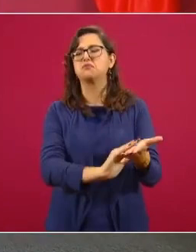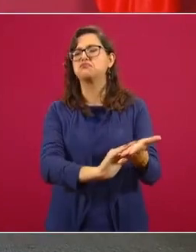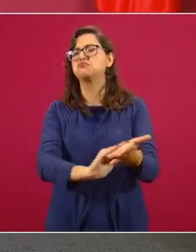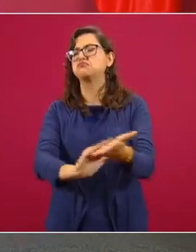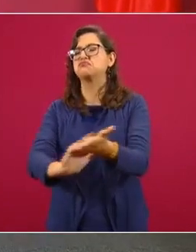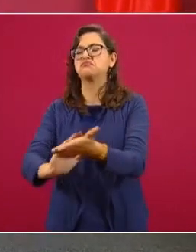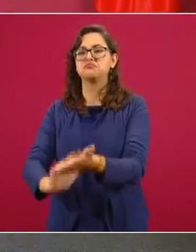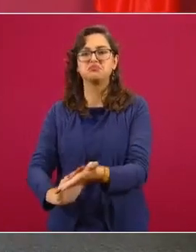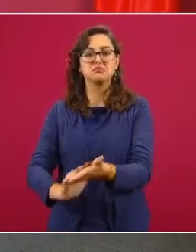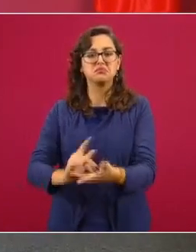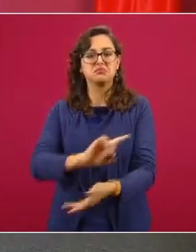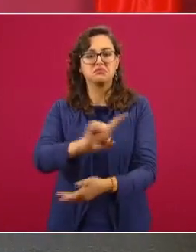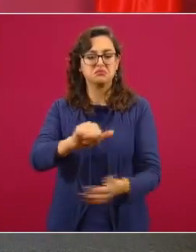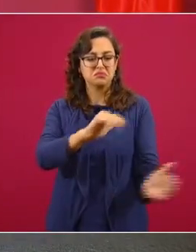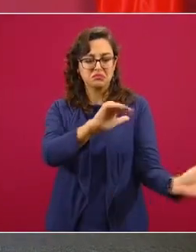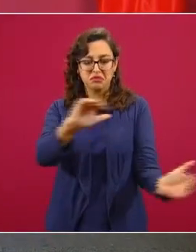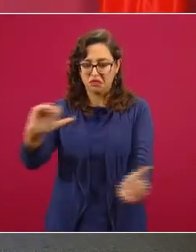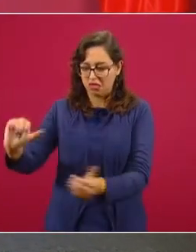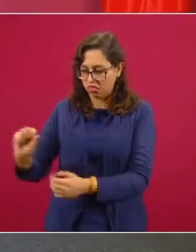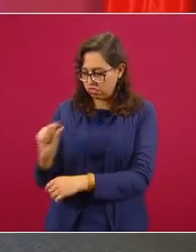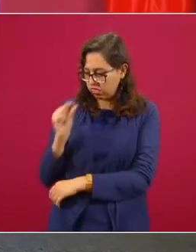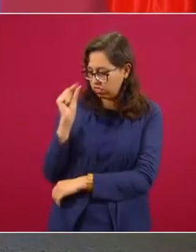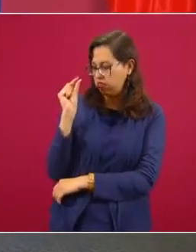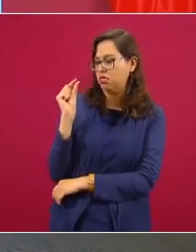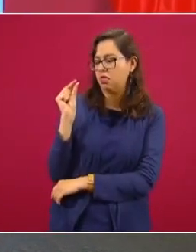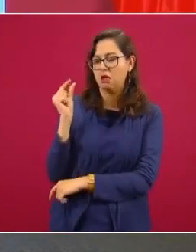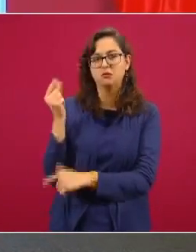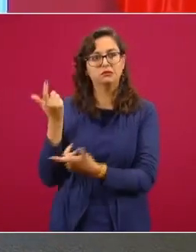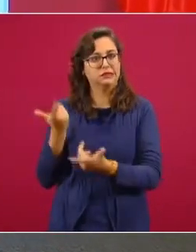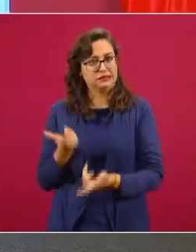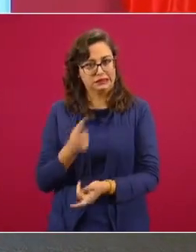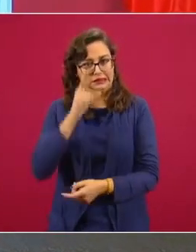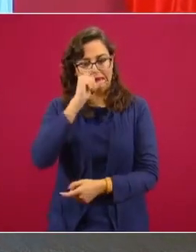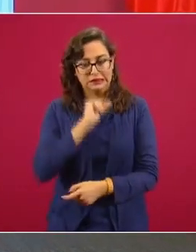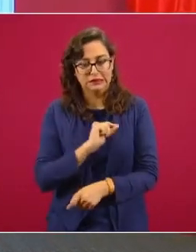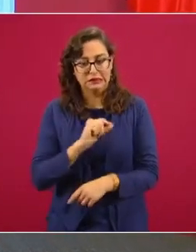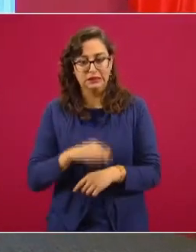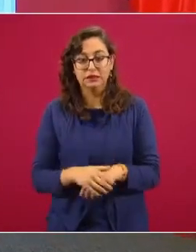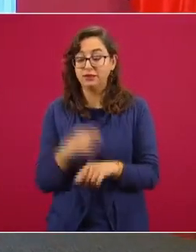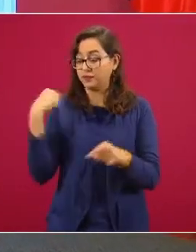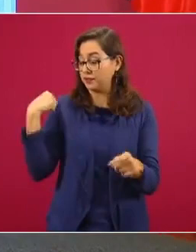impuestos. Los grandes contribuyentes en este año